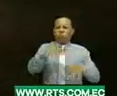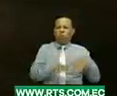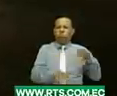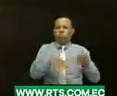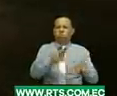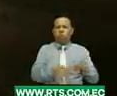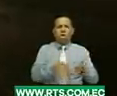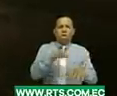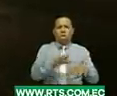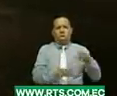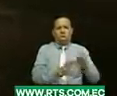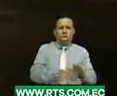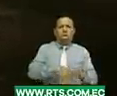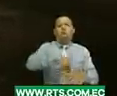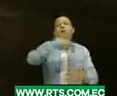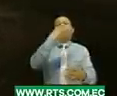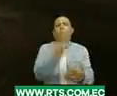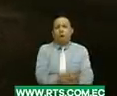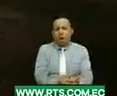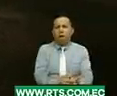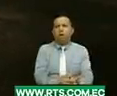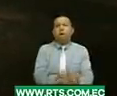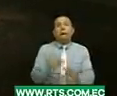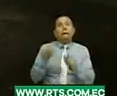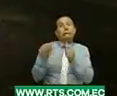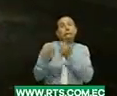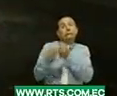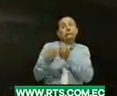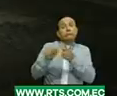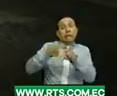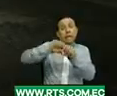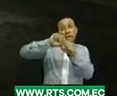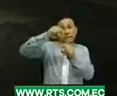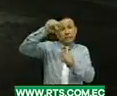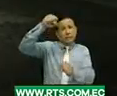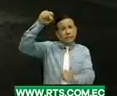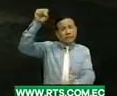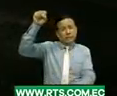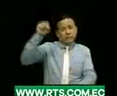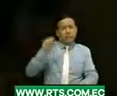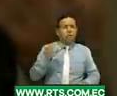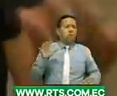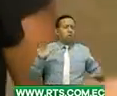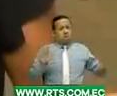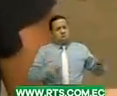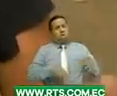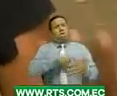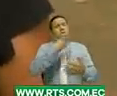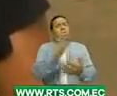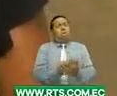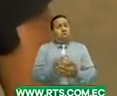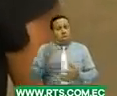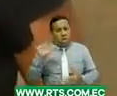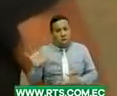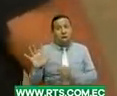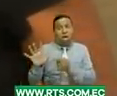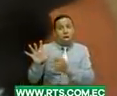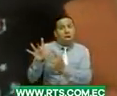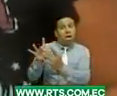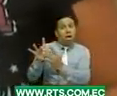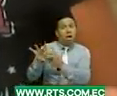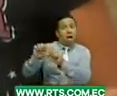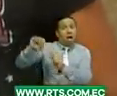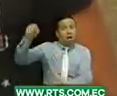que sostenía un poste de tendido eléctrico y sufrió una fuerte descarga que acabó con su vida. Mi nieto venía de la tienda, entonces